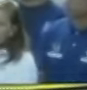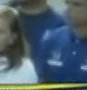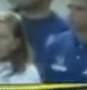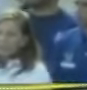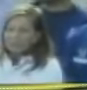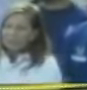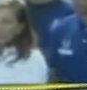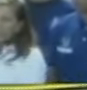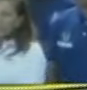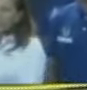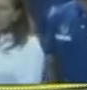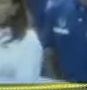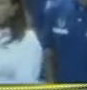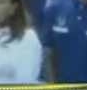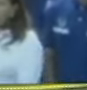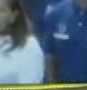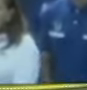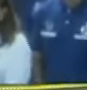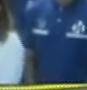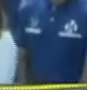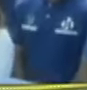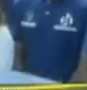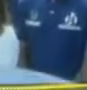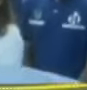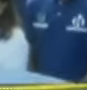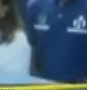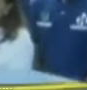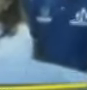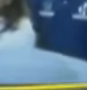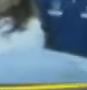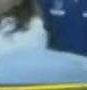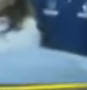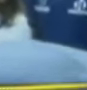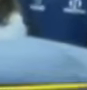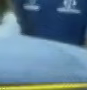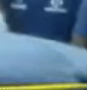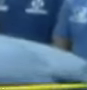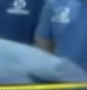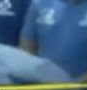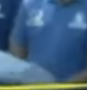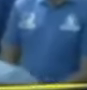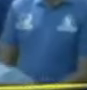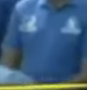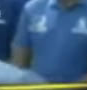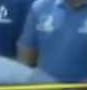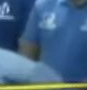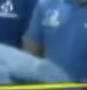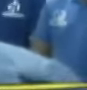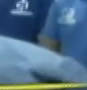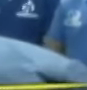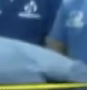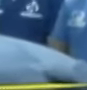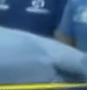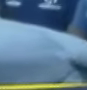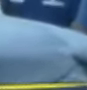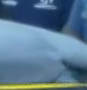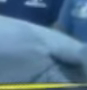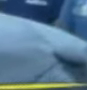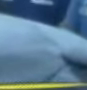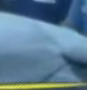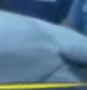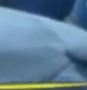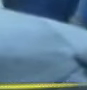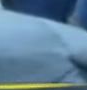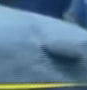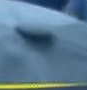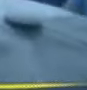que no teníamos salida que no íbamos a poder avanzar en los años como el 17 el 19 el 17 hubo una violencia brutal en las calles